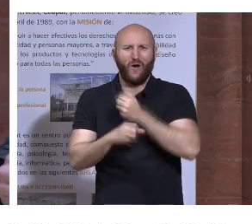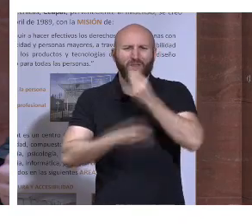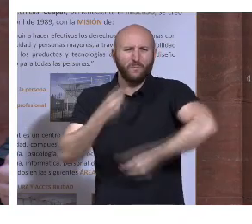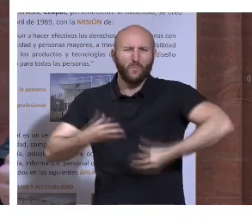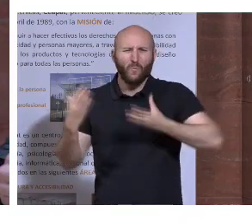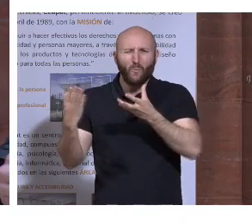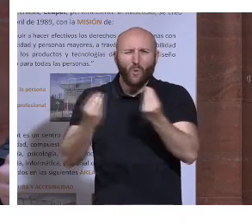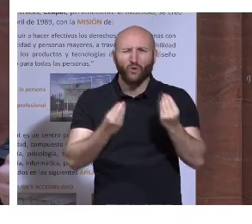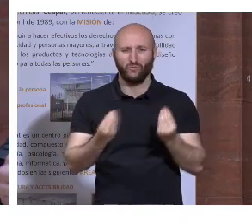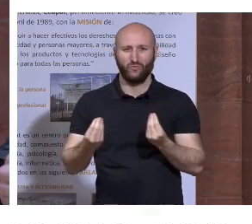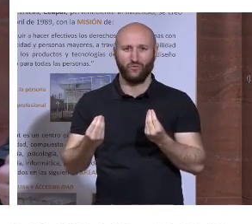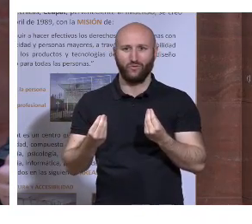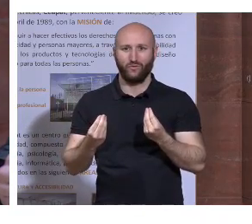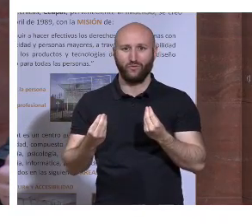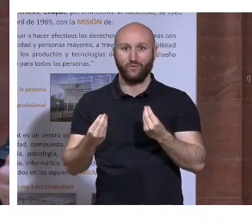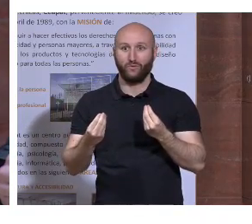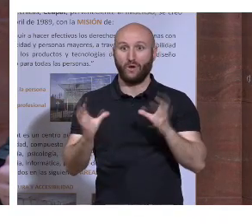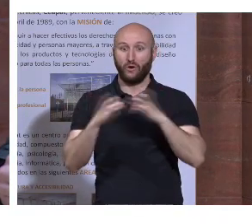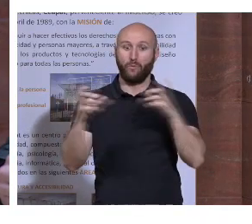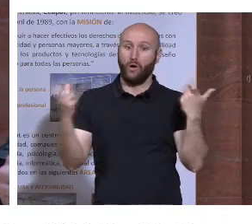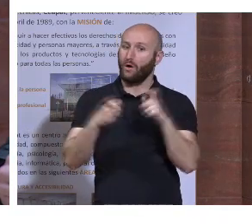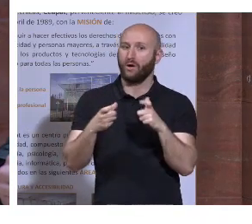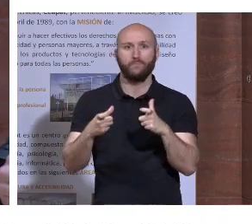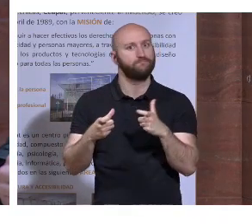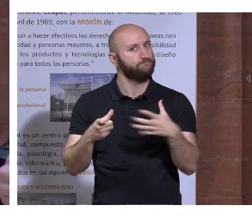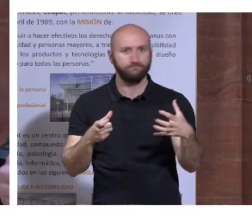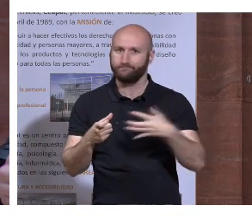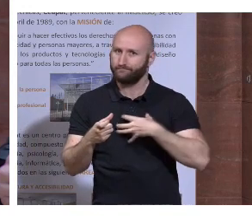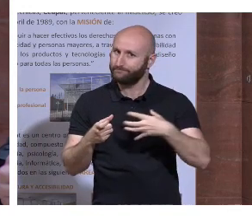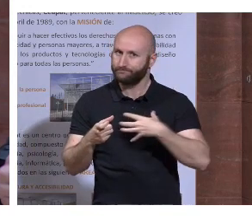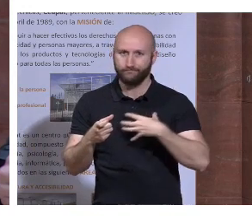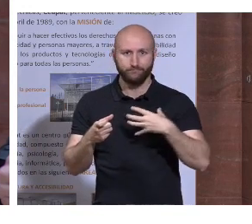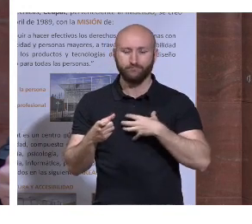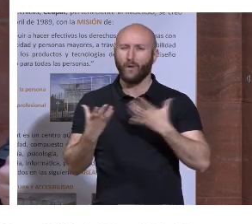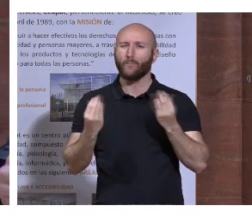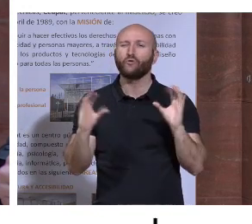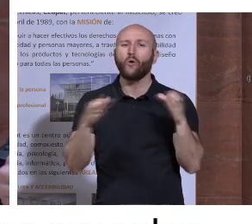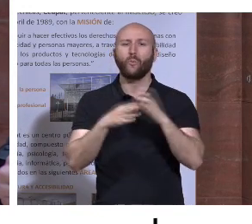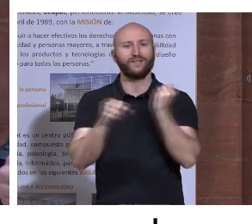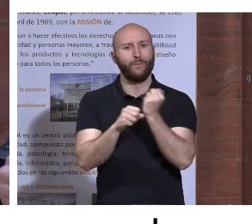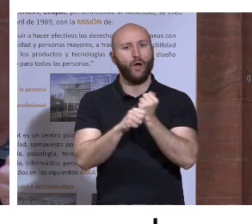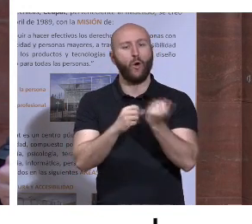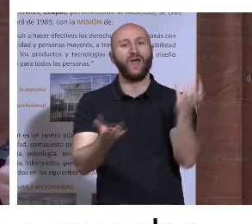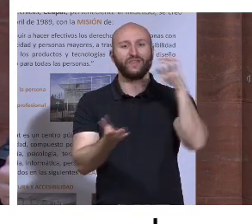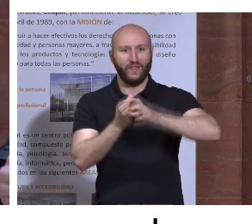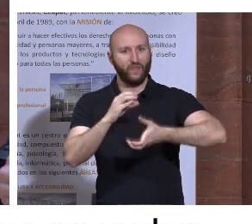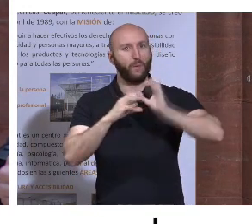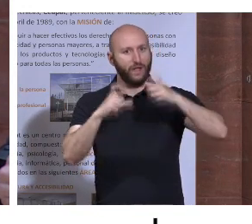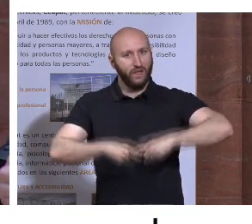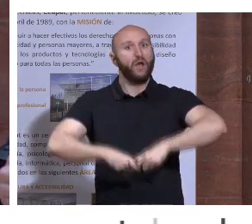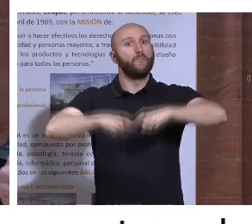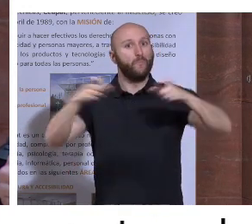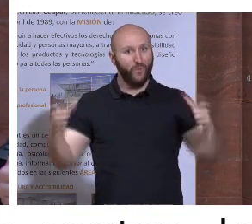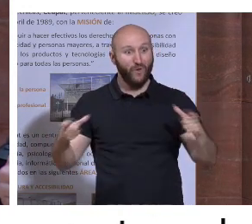no puede la plantilla ir a menos. Hay mucha plantilla que incrementar en este centro. Lo dice alguien que lo